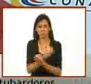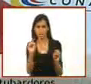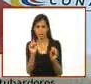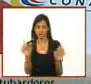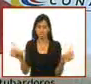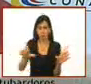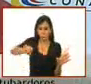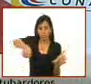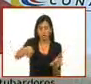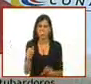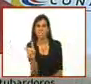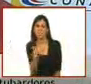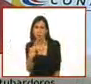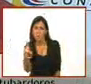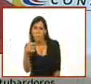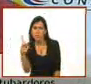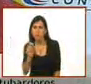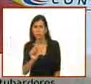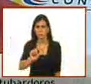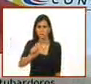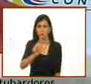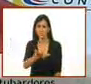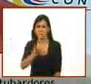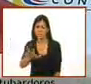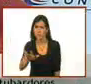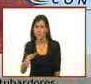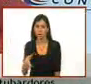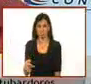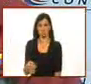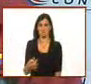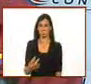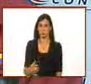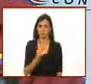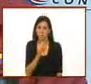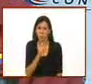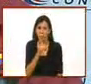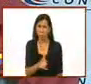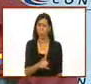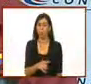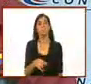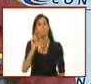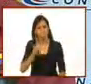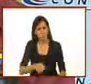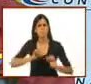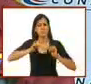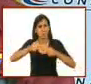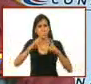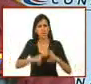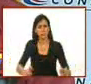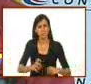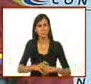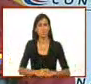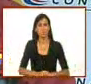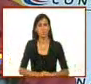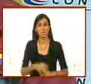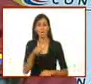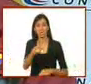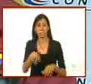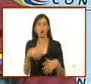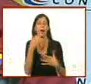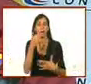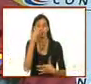Globovisión, que lo que reciben es veneno. Bueno, que se abran los procedimientos. Cuando ellos